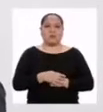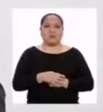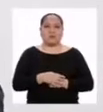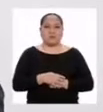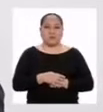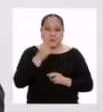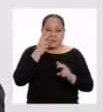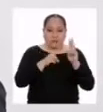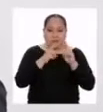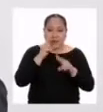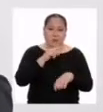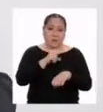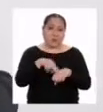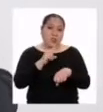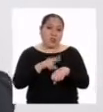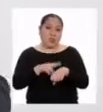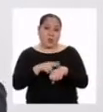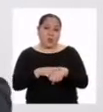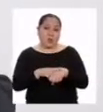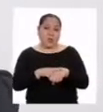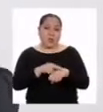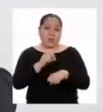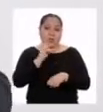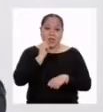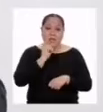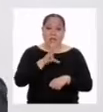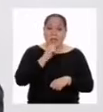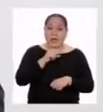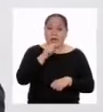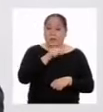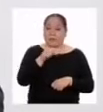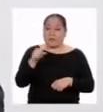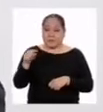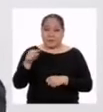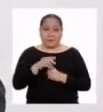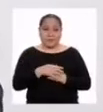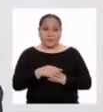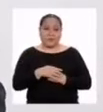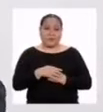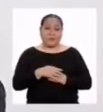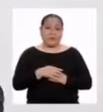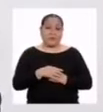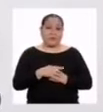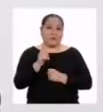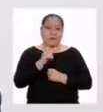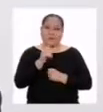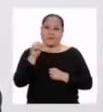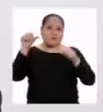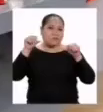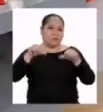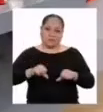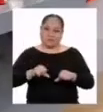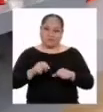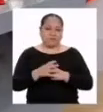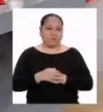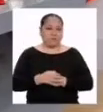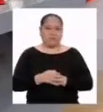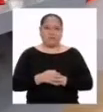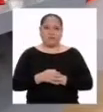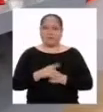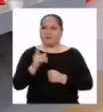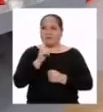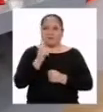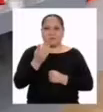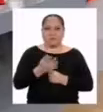Vemos como normal que nos expresemos de esa manera y eso no está bien. Para